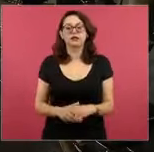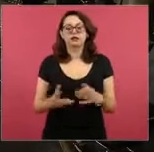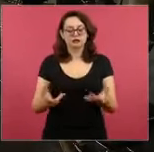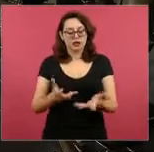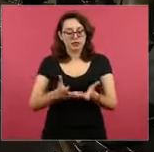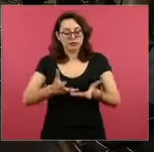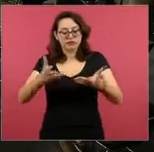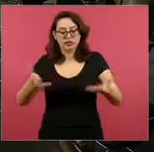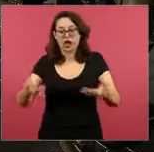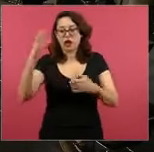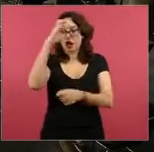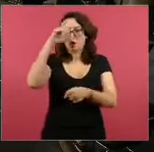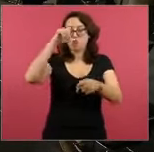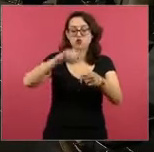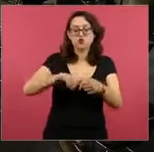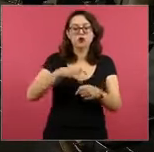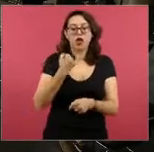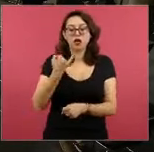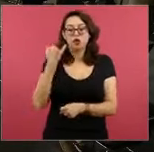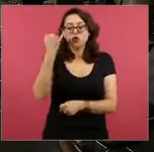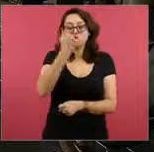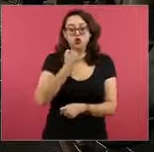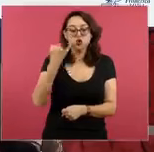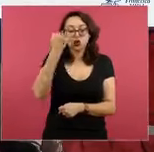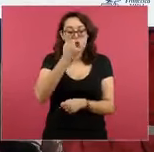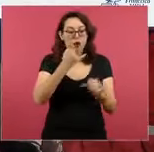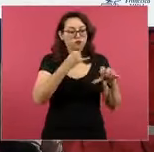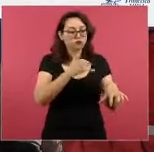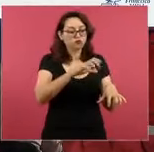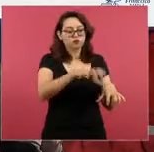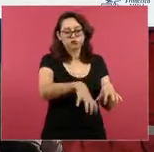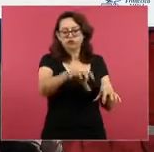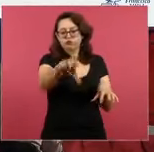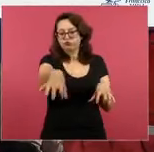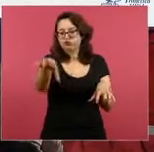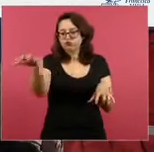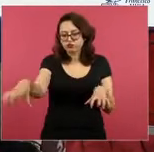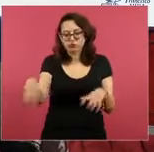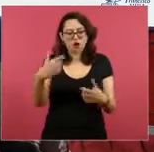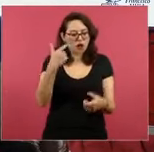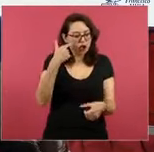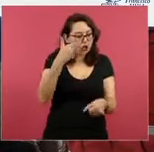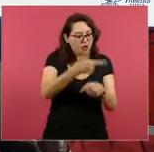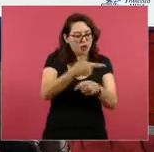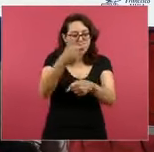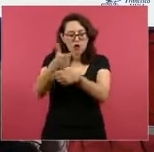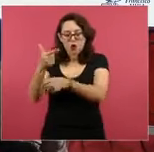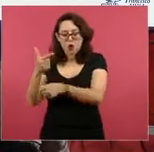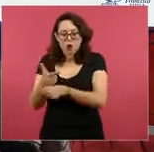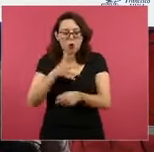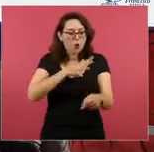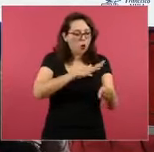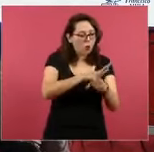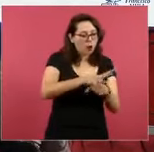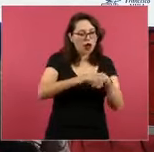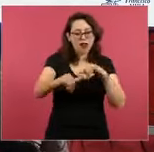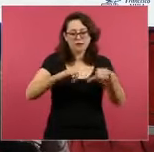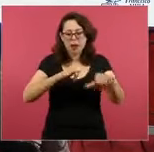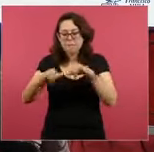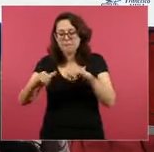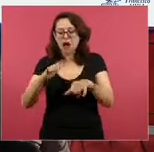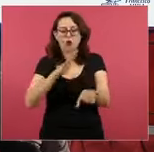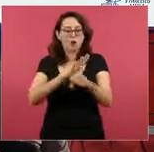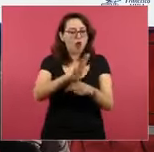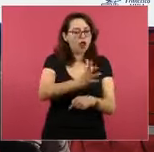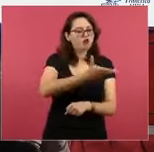a través de 5 viñetas de casos situados, se estudian sus ubicaciones, su historia y sus costumbres. Y cuando nos